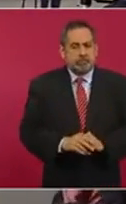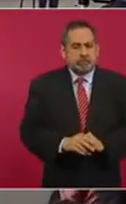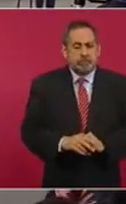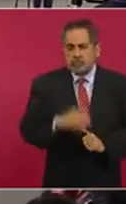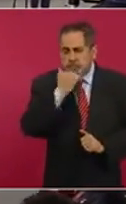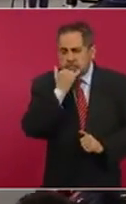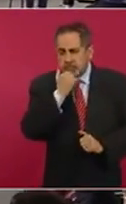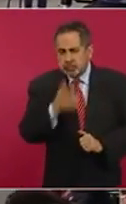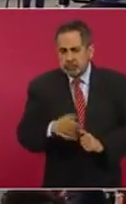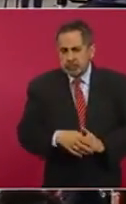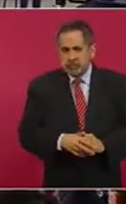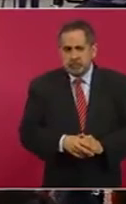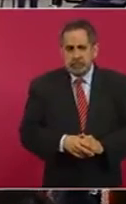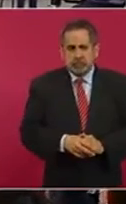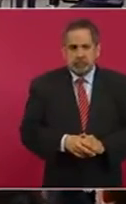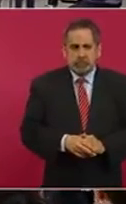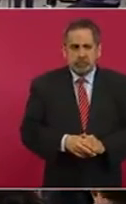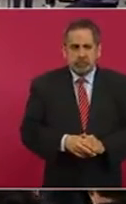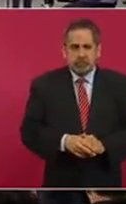¿Mande?